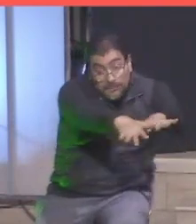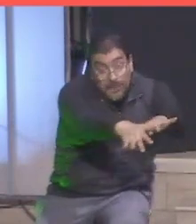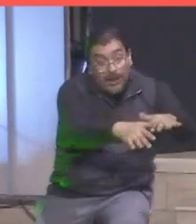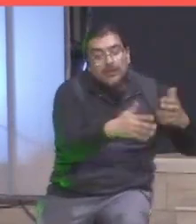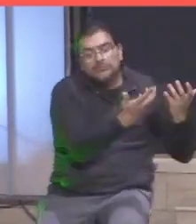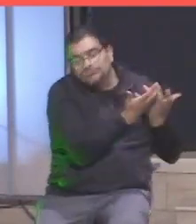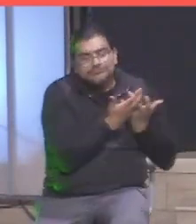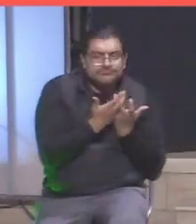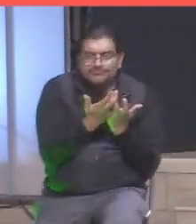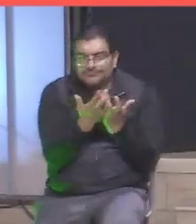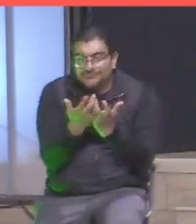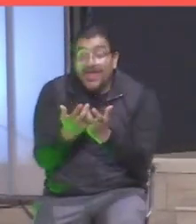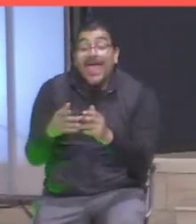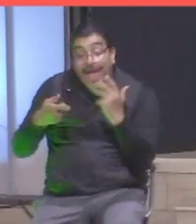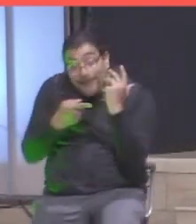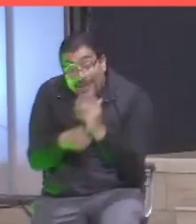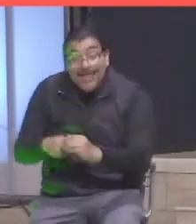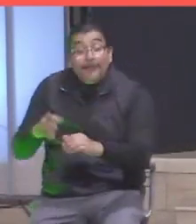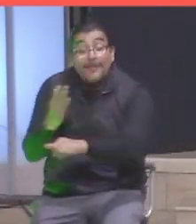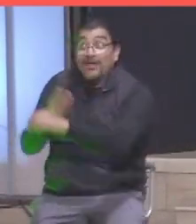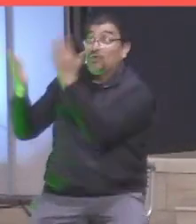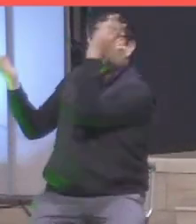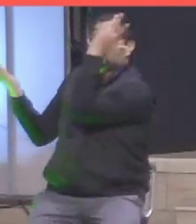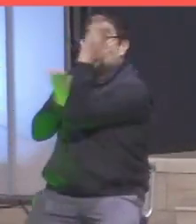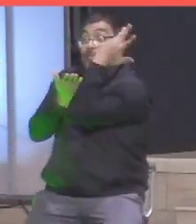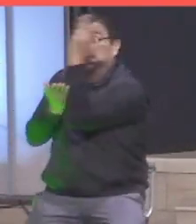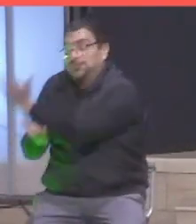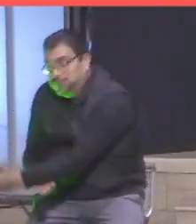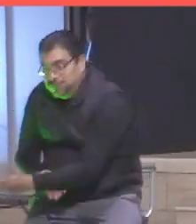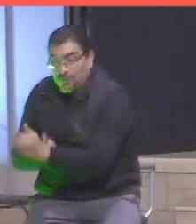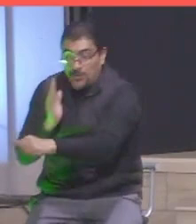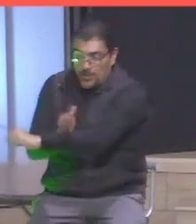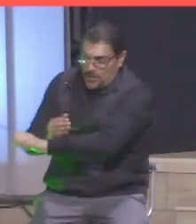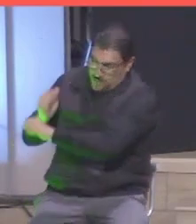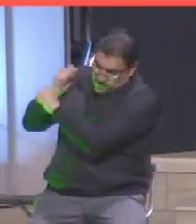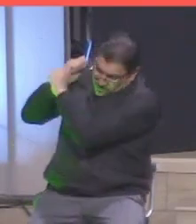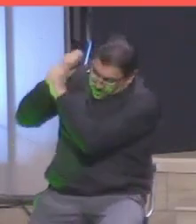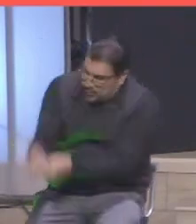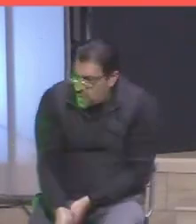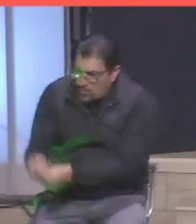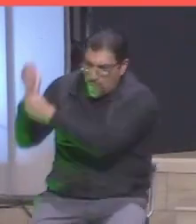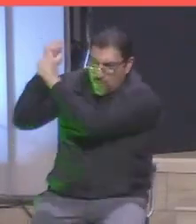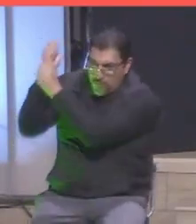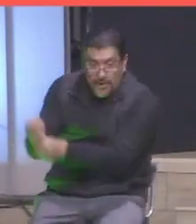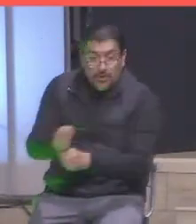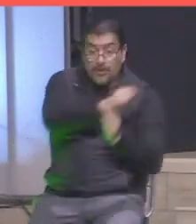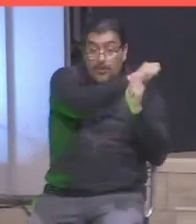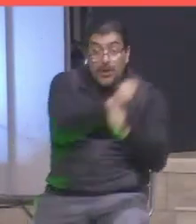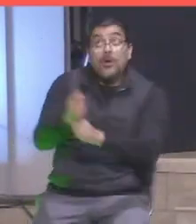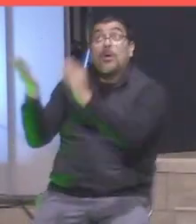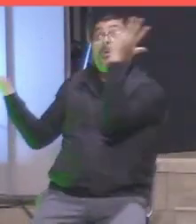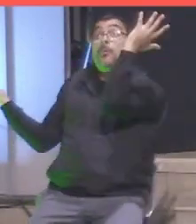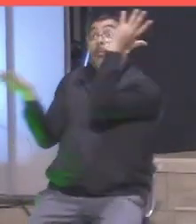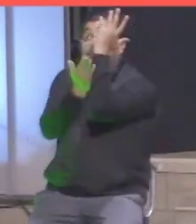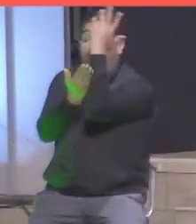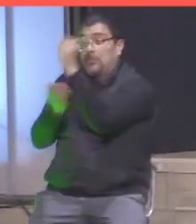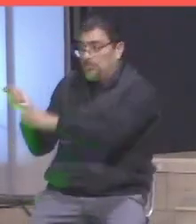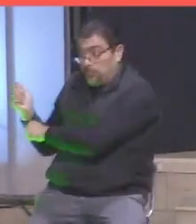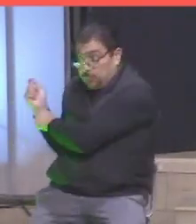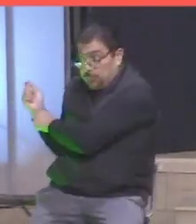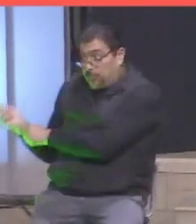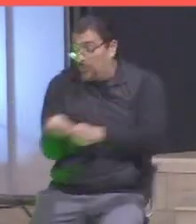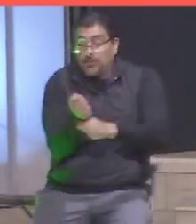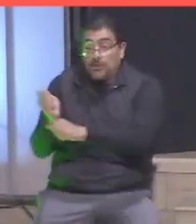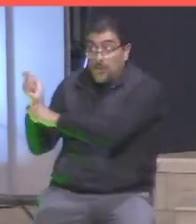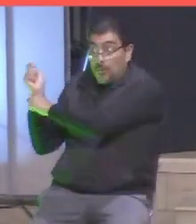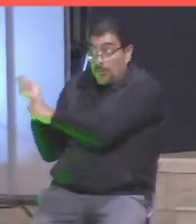Jordán cortaron la madera pong atención eh aconteció que mientras uno derribaba un árbol Se le cayó el hacha en el